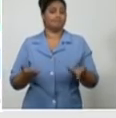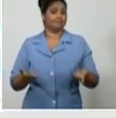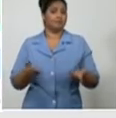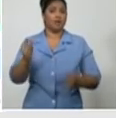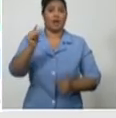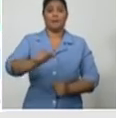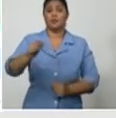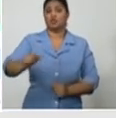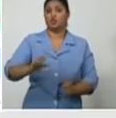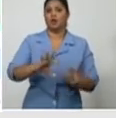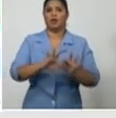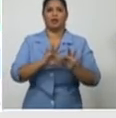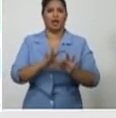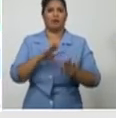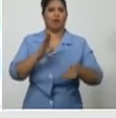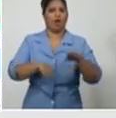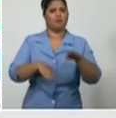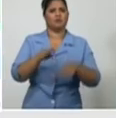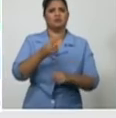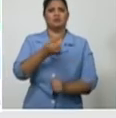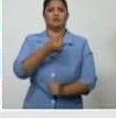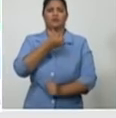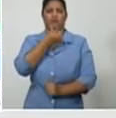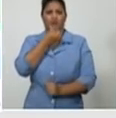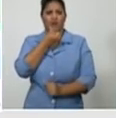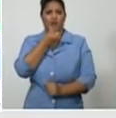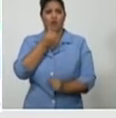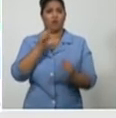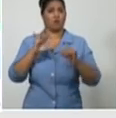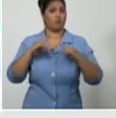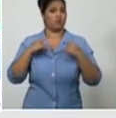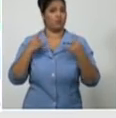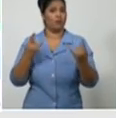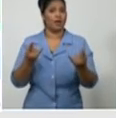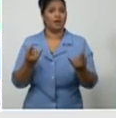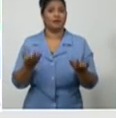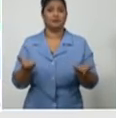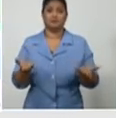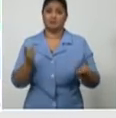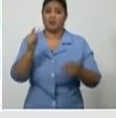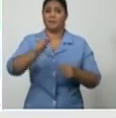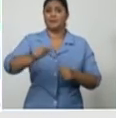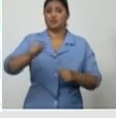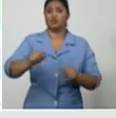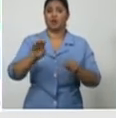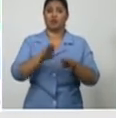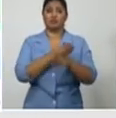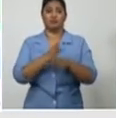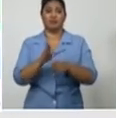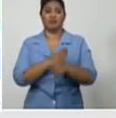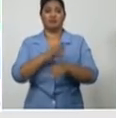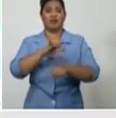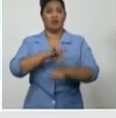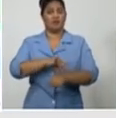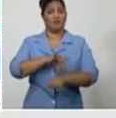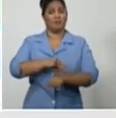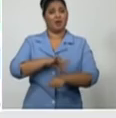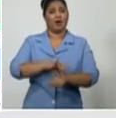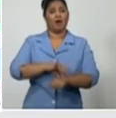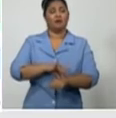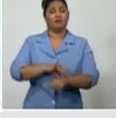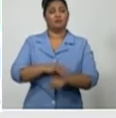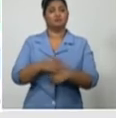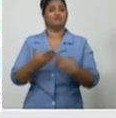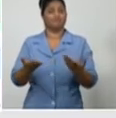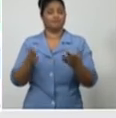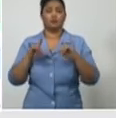y casi siempre acompañado de un grupo de comorbilidades que nos obliga